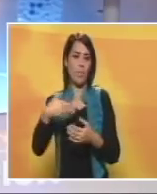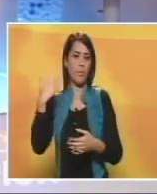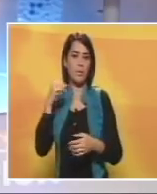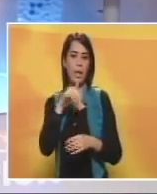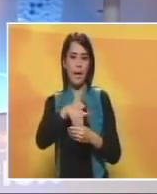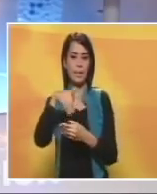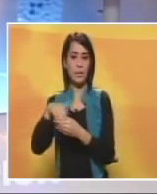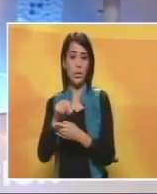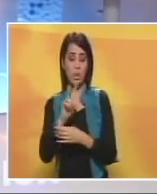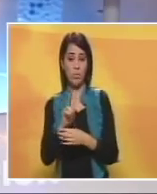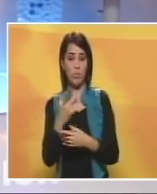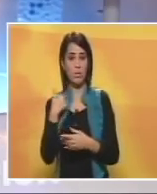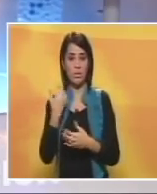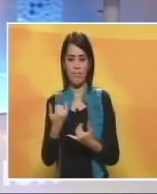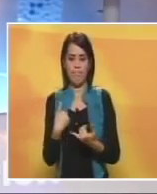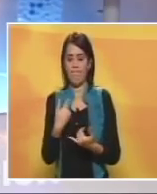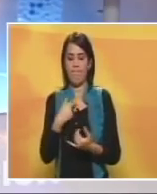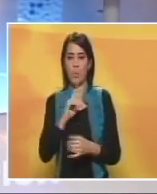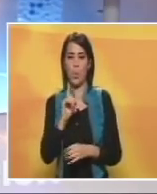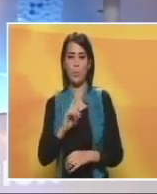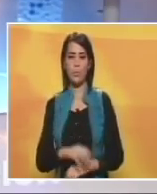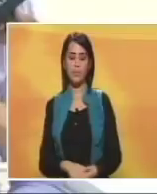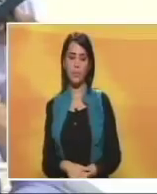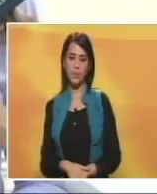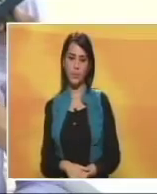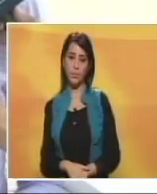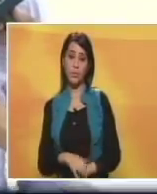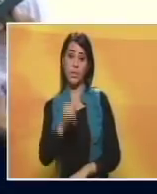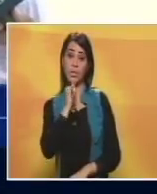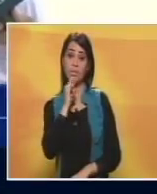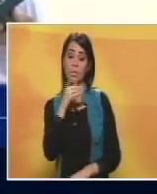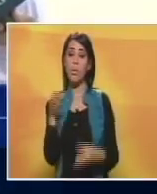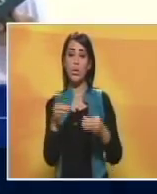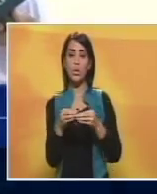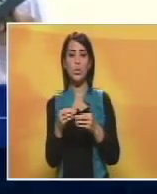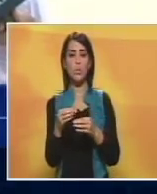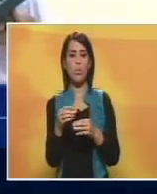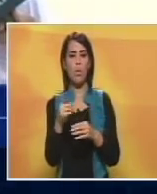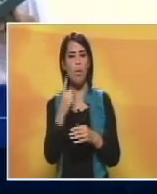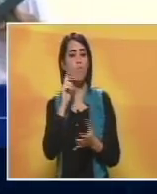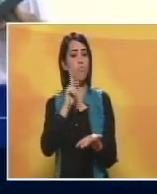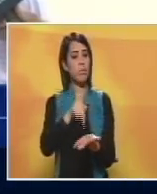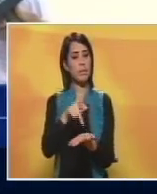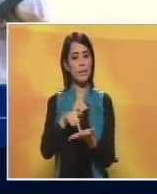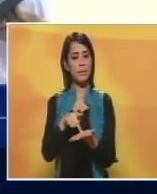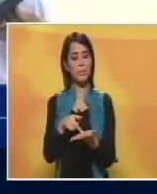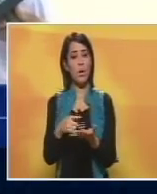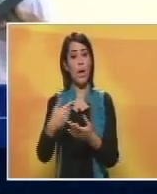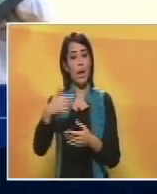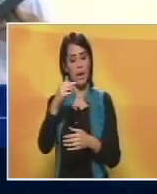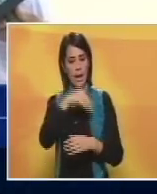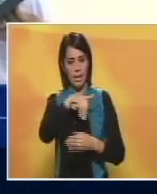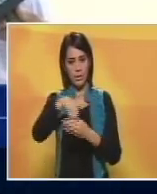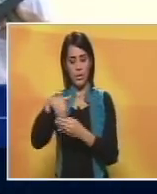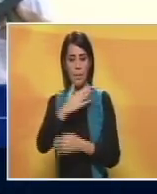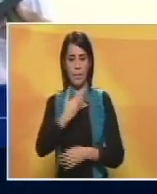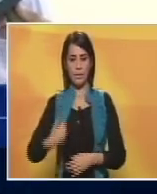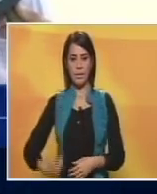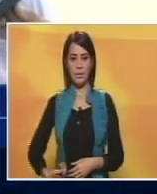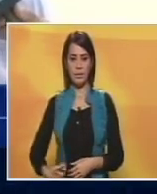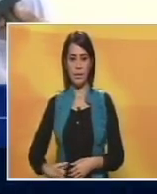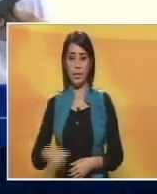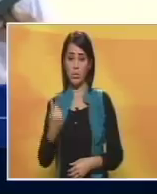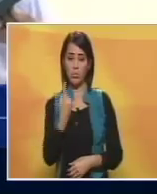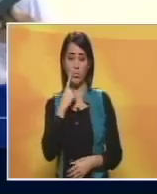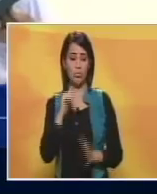elecciones seguidas y ese no es el caso de AD. Prosperi señaló que su partido únicamente dejó de participar en las elecciones presidenciales y por ende